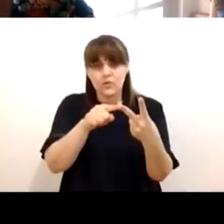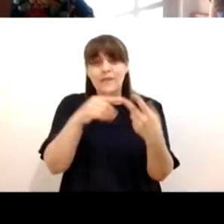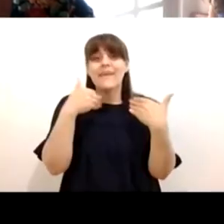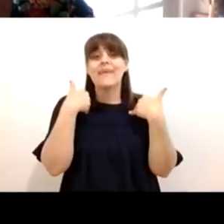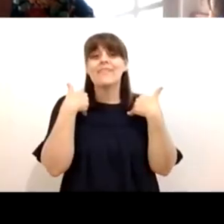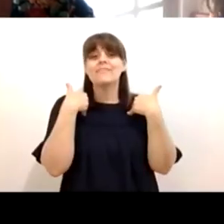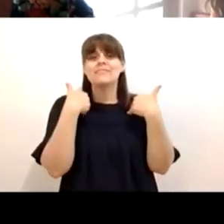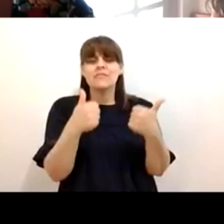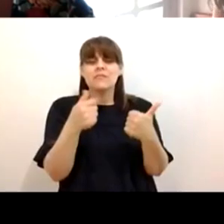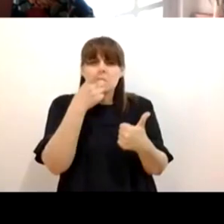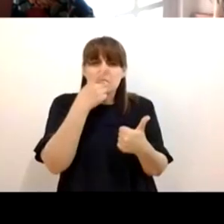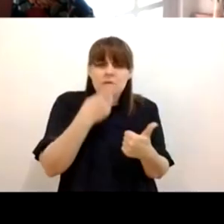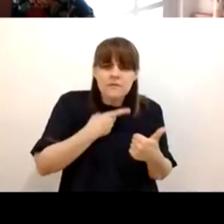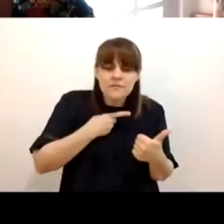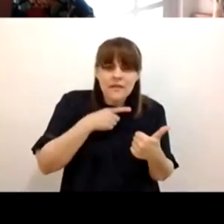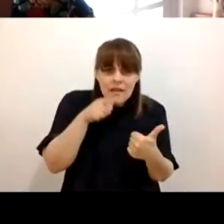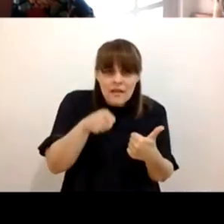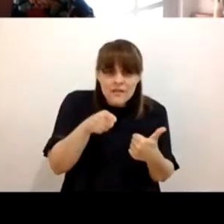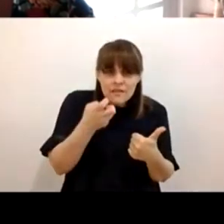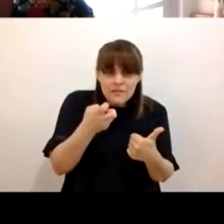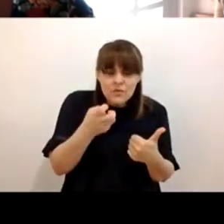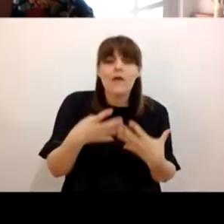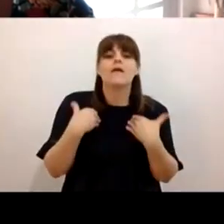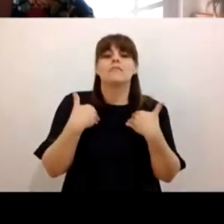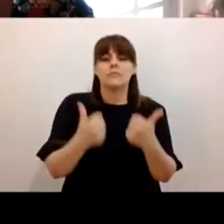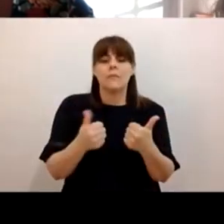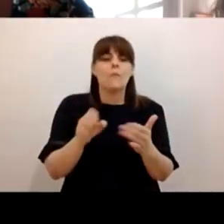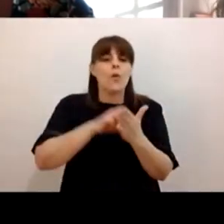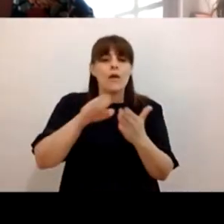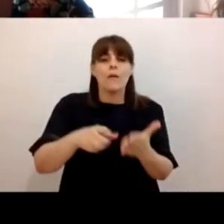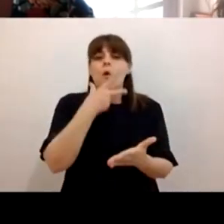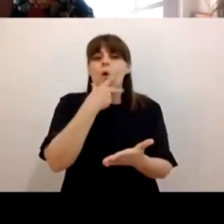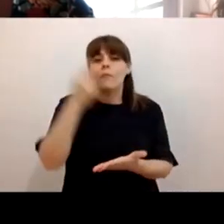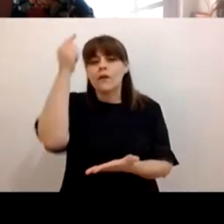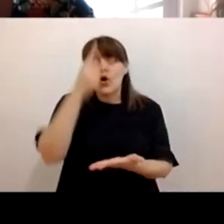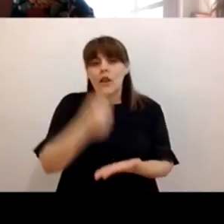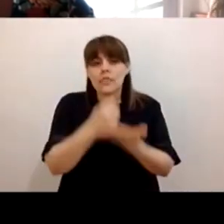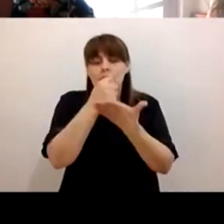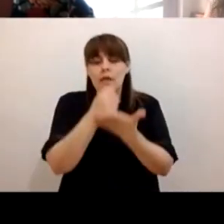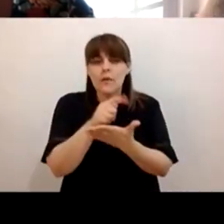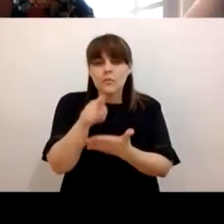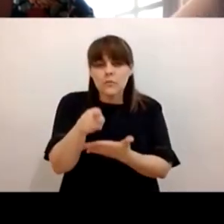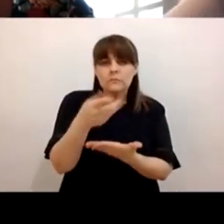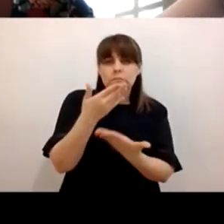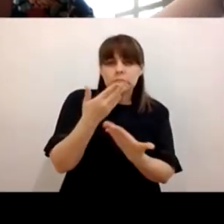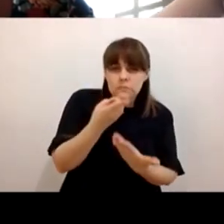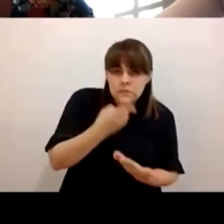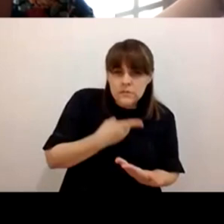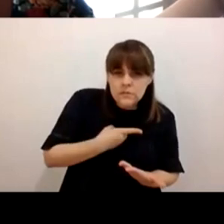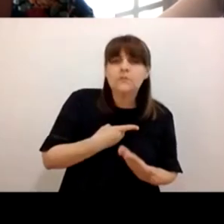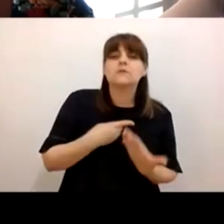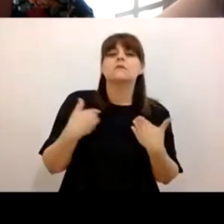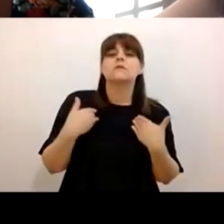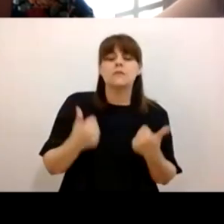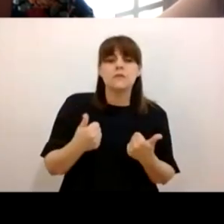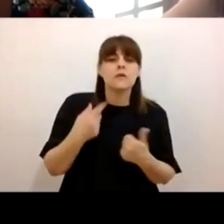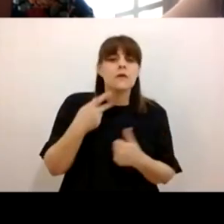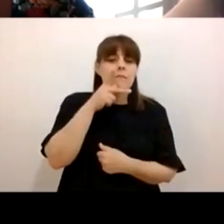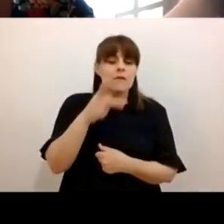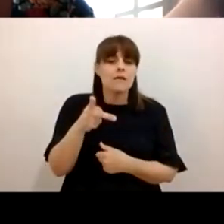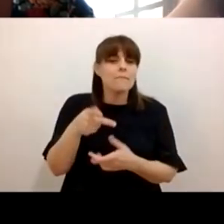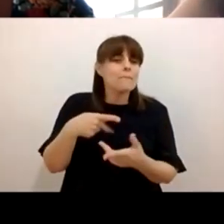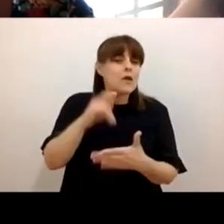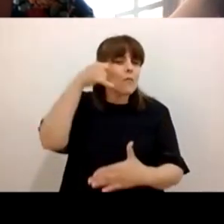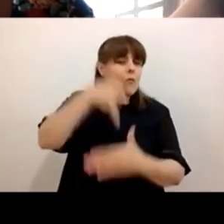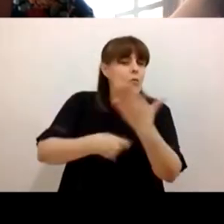un terapeuta no basta que escuche tiene que decirle cómo lo ha entendido al paciente no fue eso lo que le quise decir